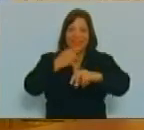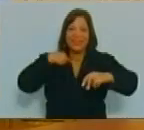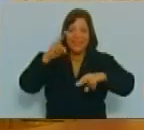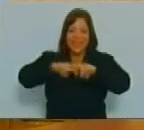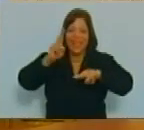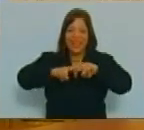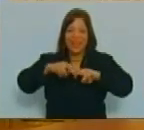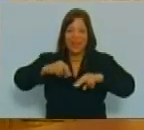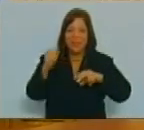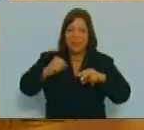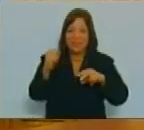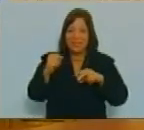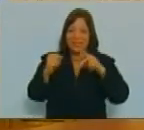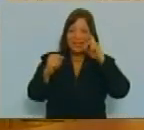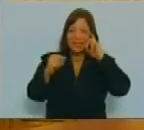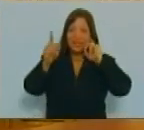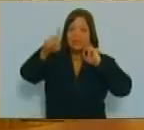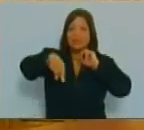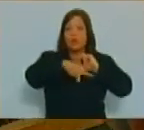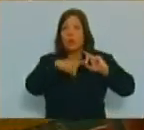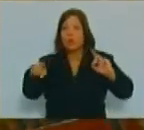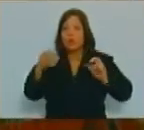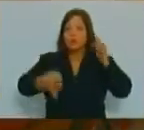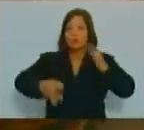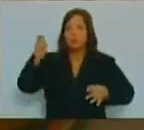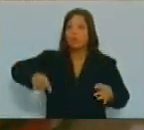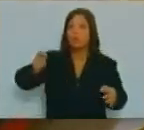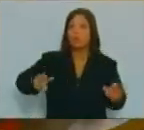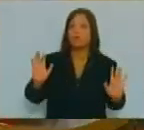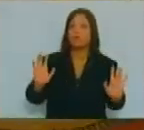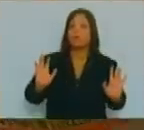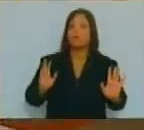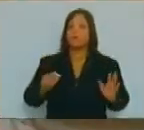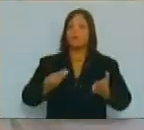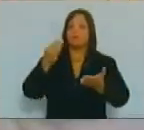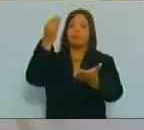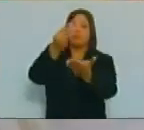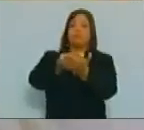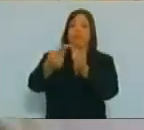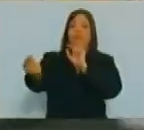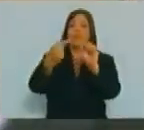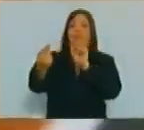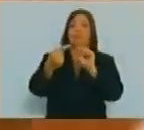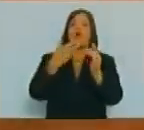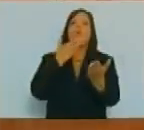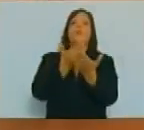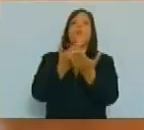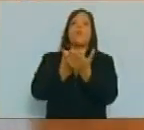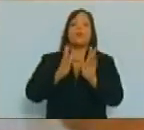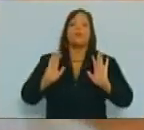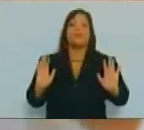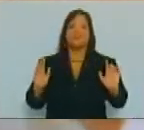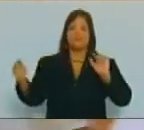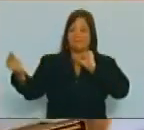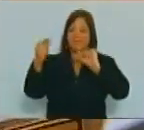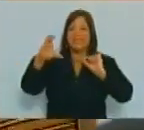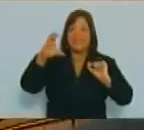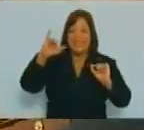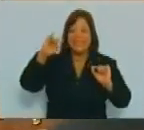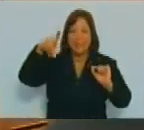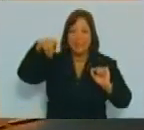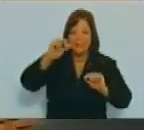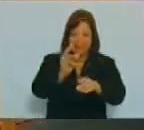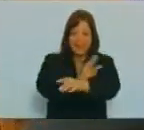la investigación penal en venezuela se queda lo dejamos en el debate pero